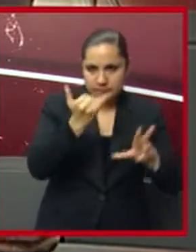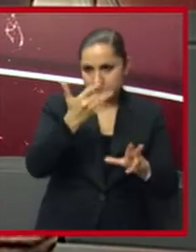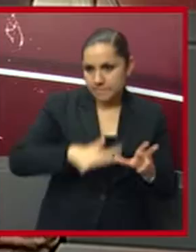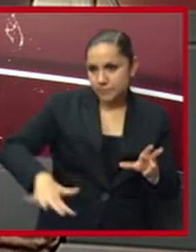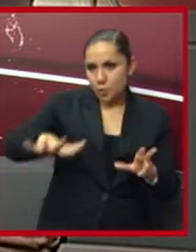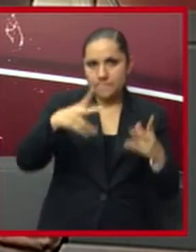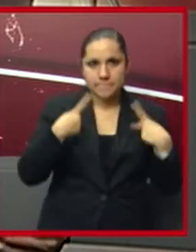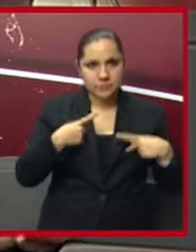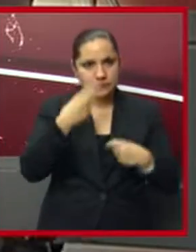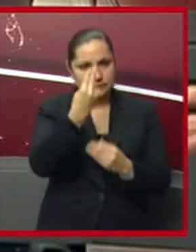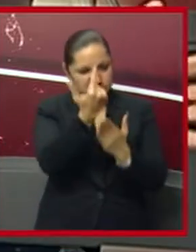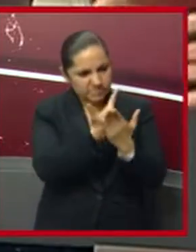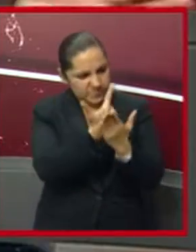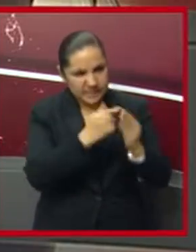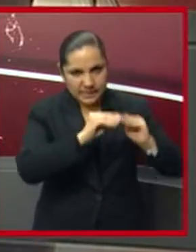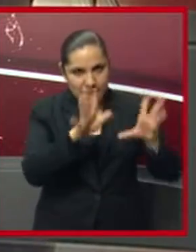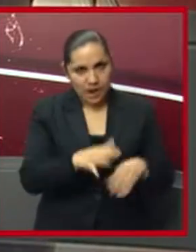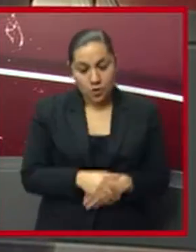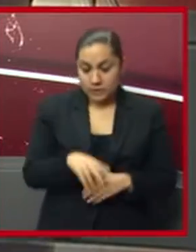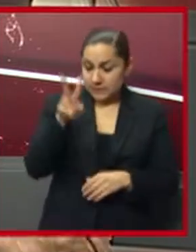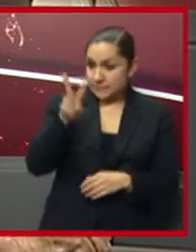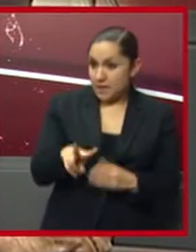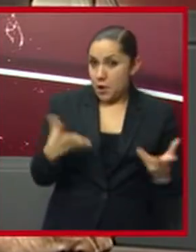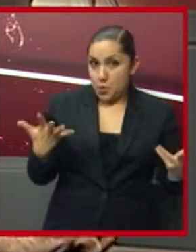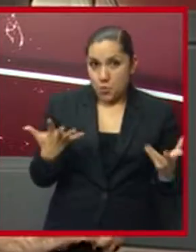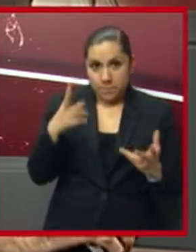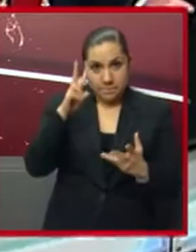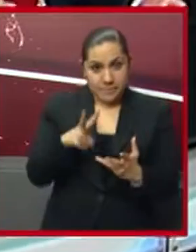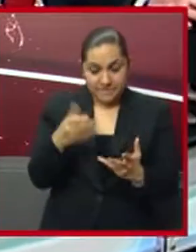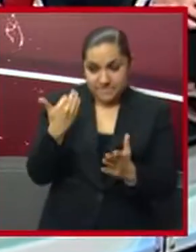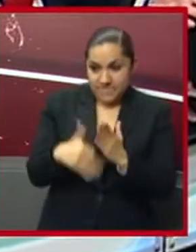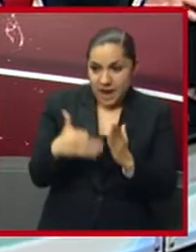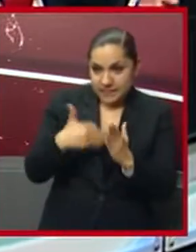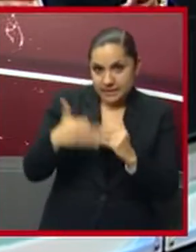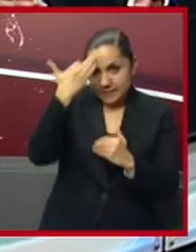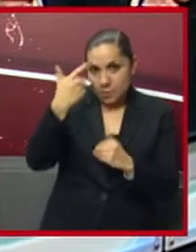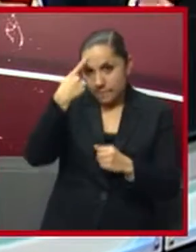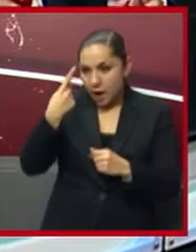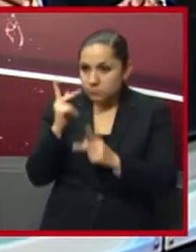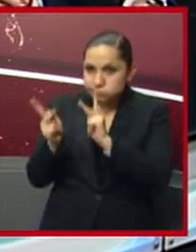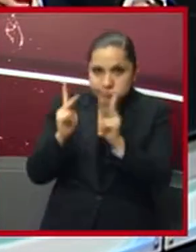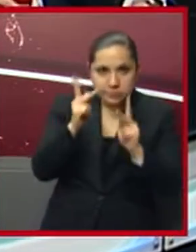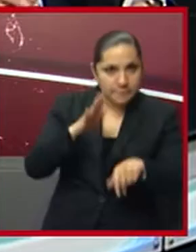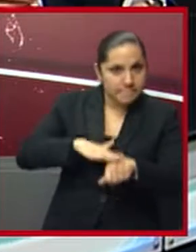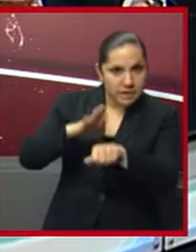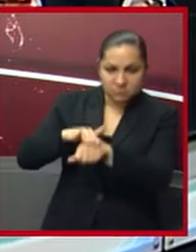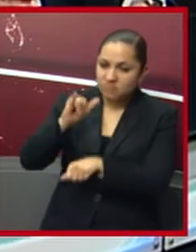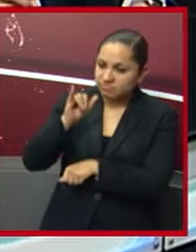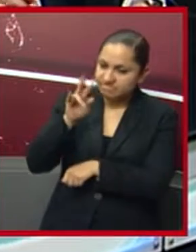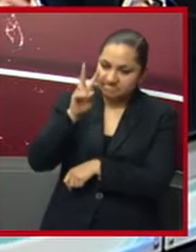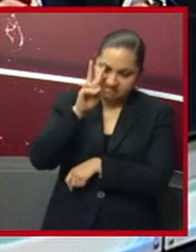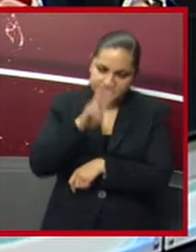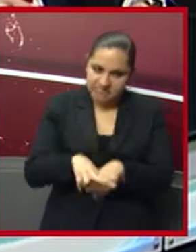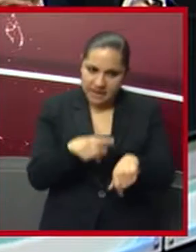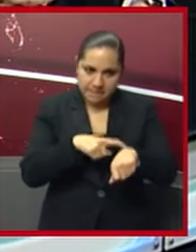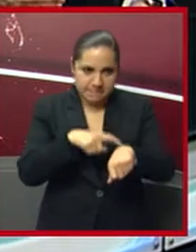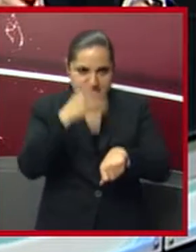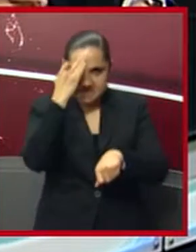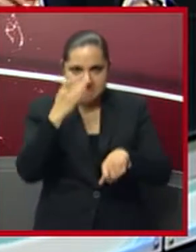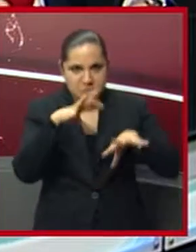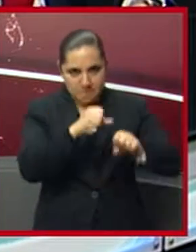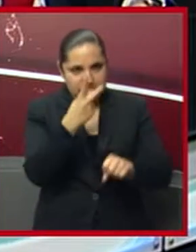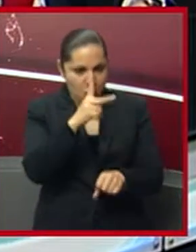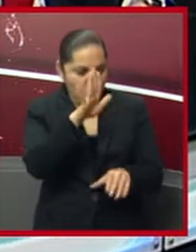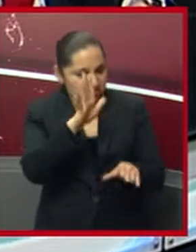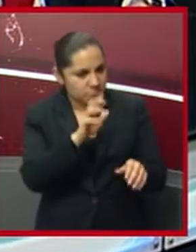va a faltar tiempo porque sin duda se aprobaron muchísimas cosas. Sí, nos falta tiempo. Te las mencionaré rápidamente. La Ley General de Víctimas, por ejemplo, un